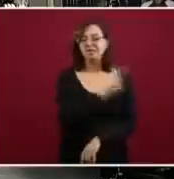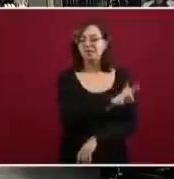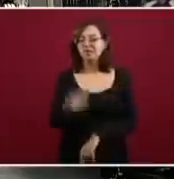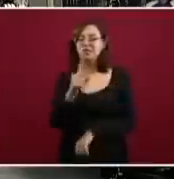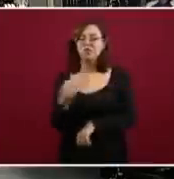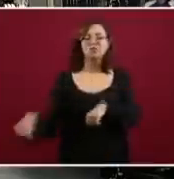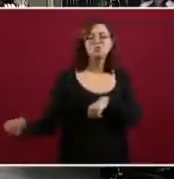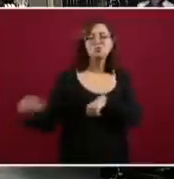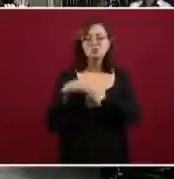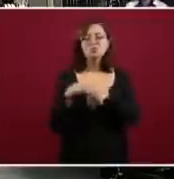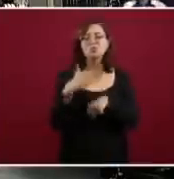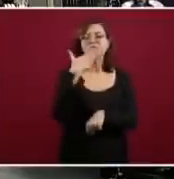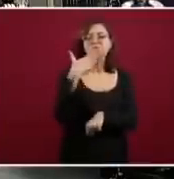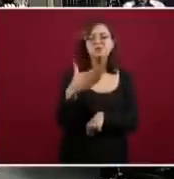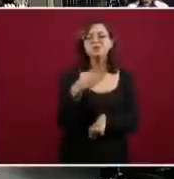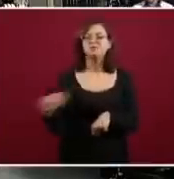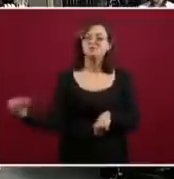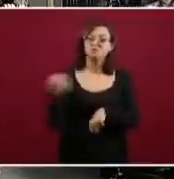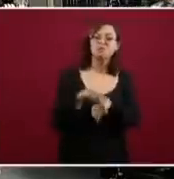bien